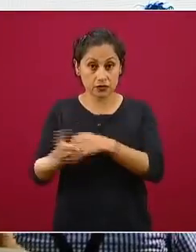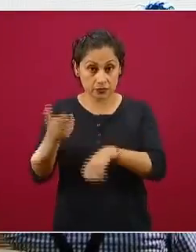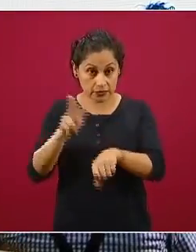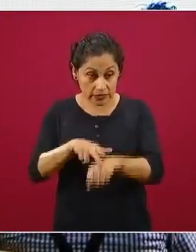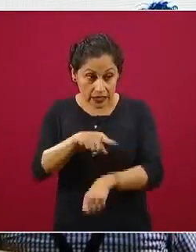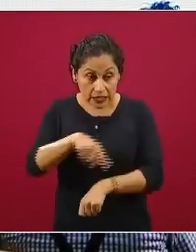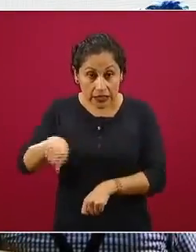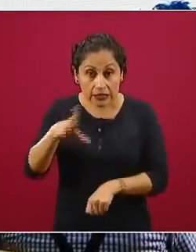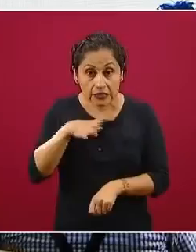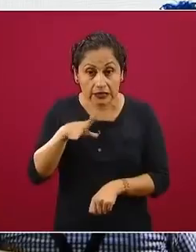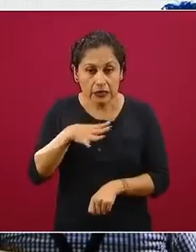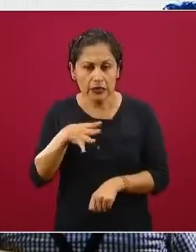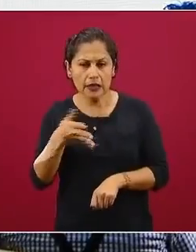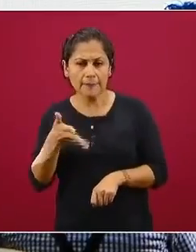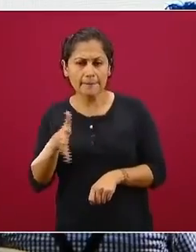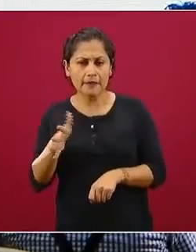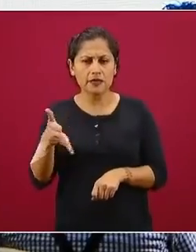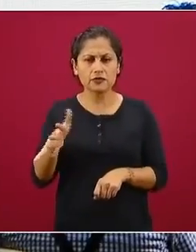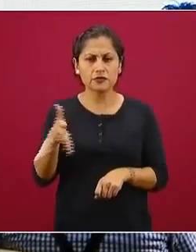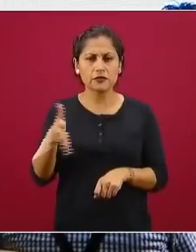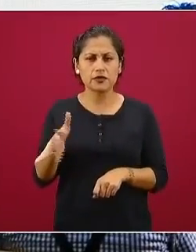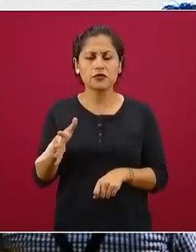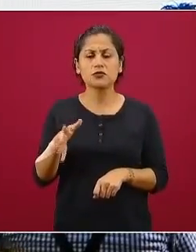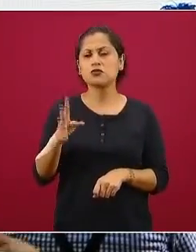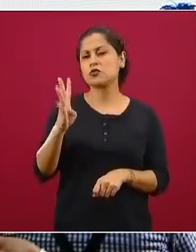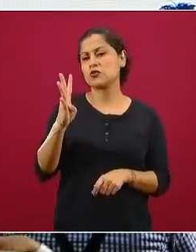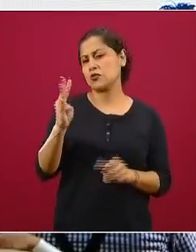que son aproximadamente